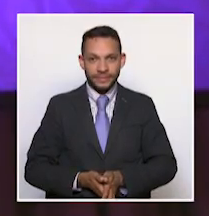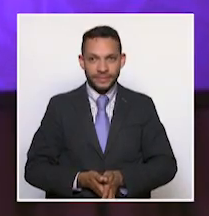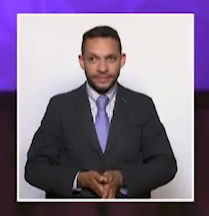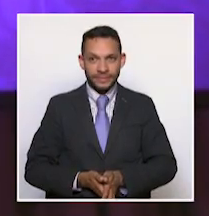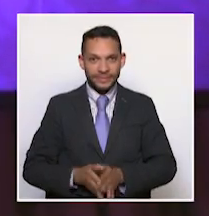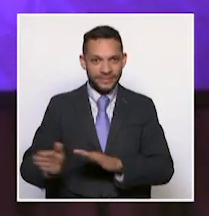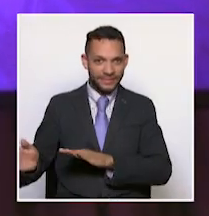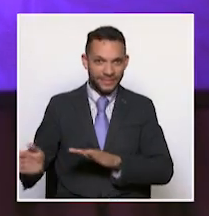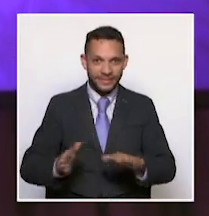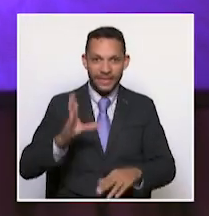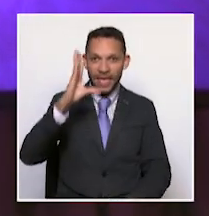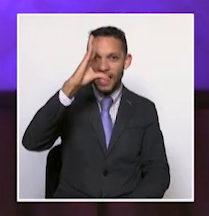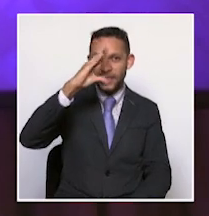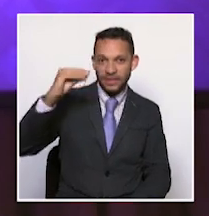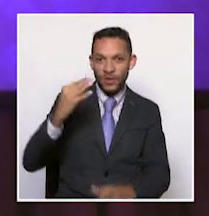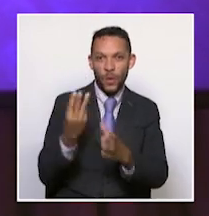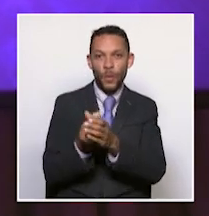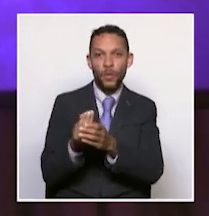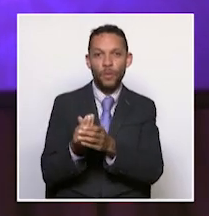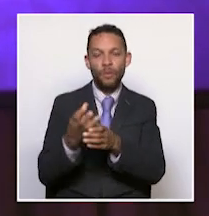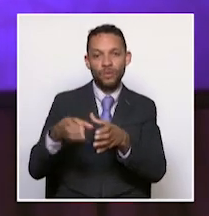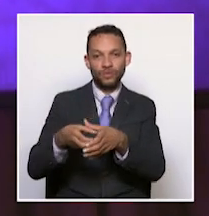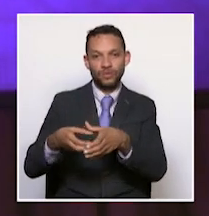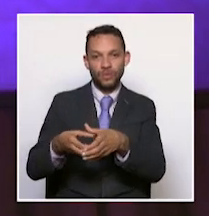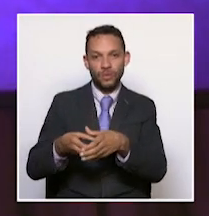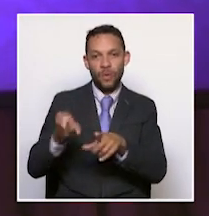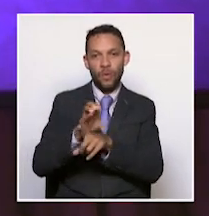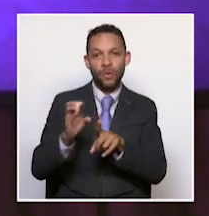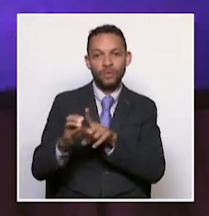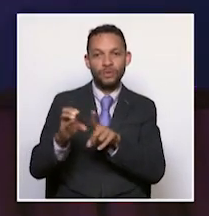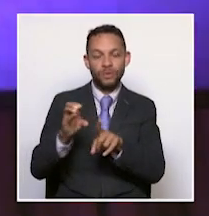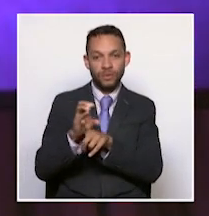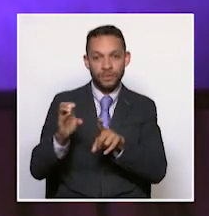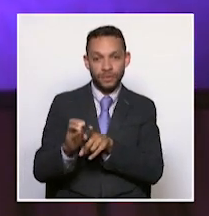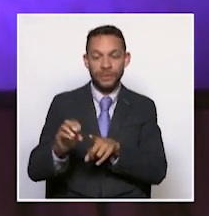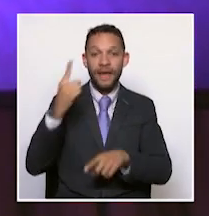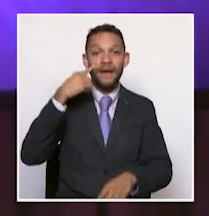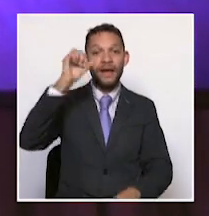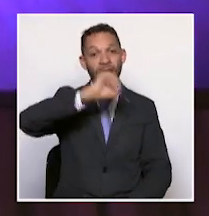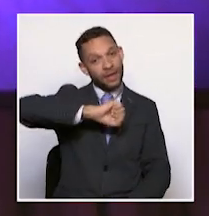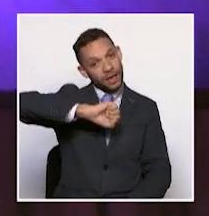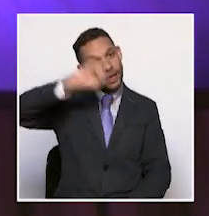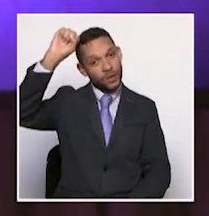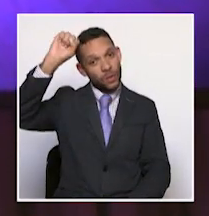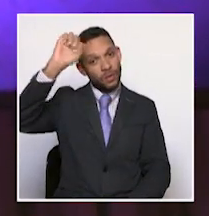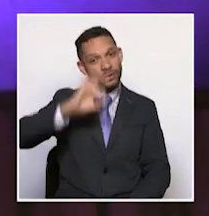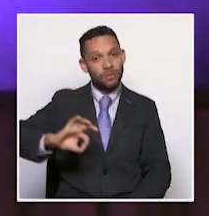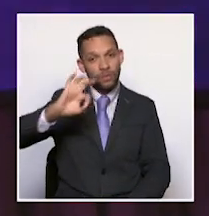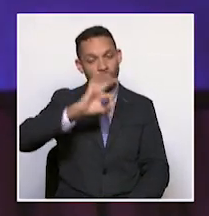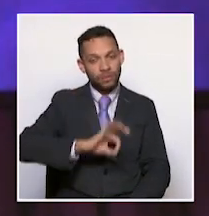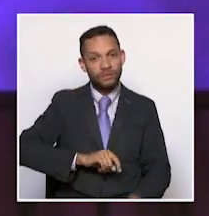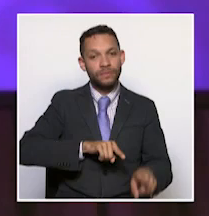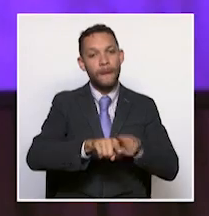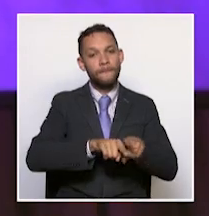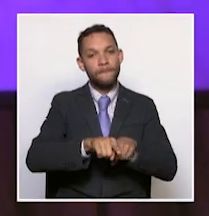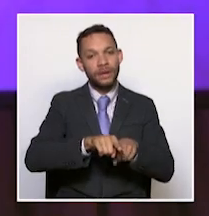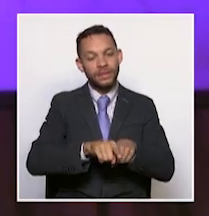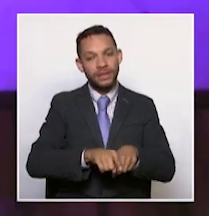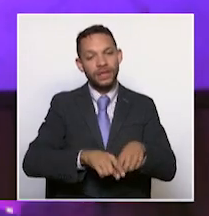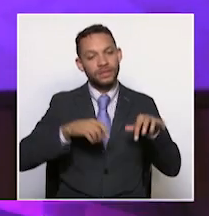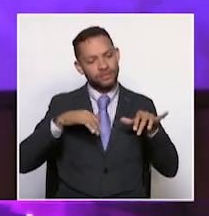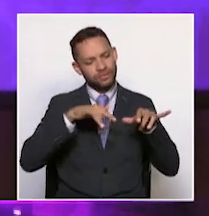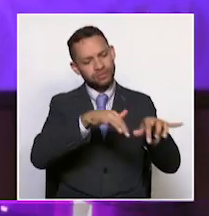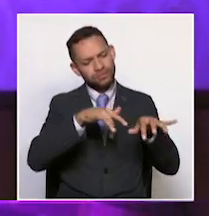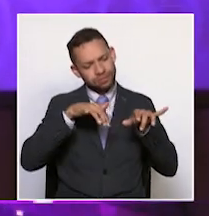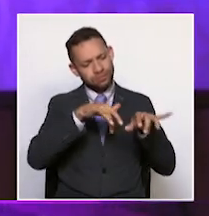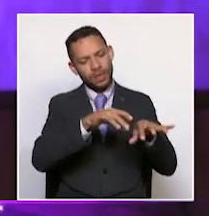Y en el Quindío, la Fundación Cultural del Quindío Fundanza fue la ganadora de la segunda versión de la Batalla de Carnavales, uno de los